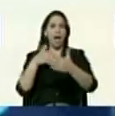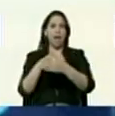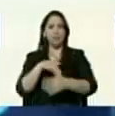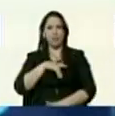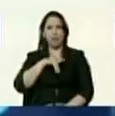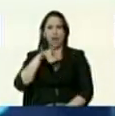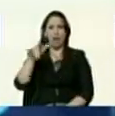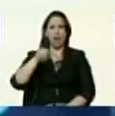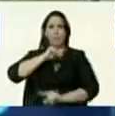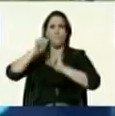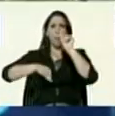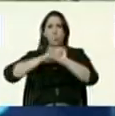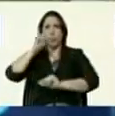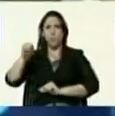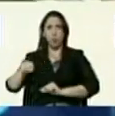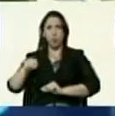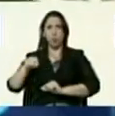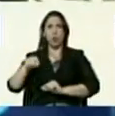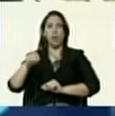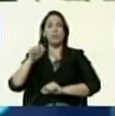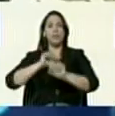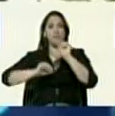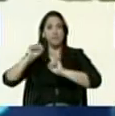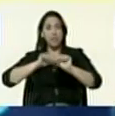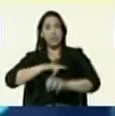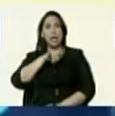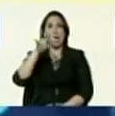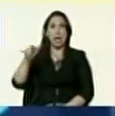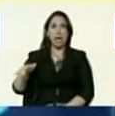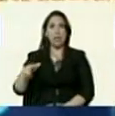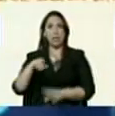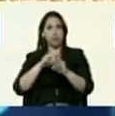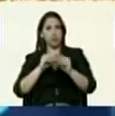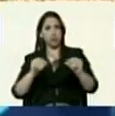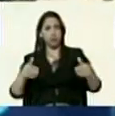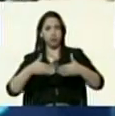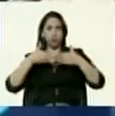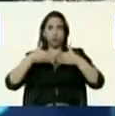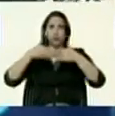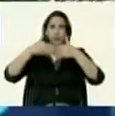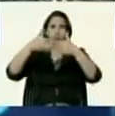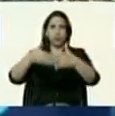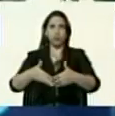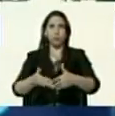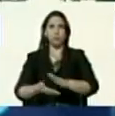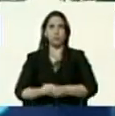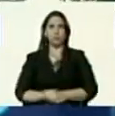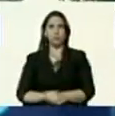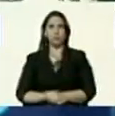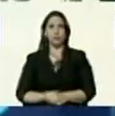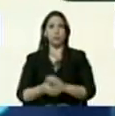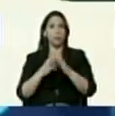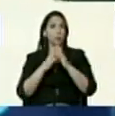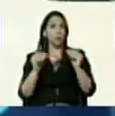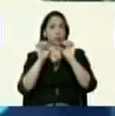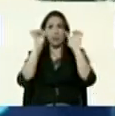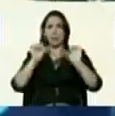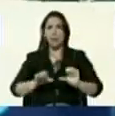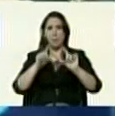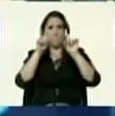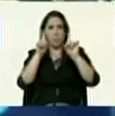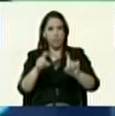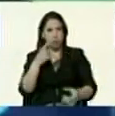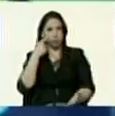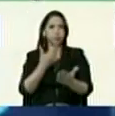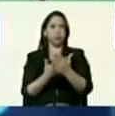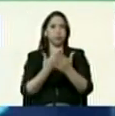de defensa aérea, de defensa territorial, de defensa lacustre, de defensa marítima. Todo el sistema se probó.